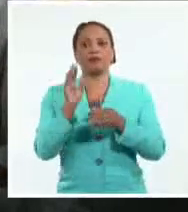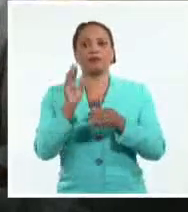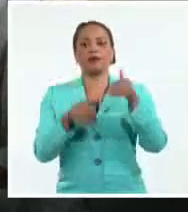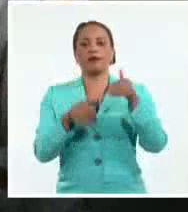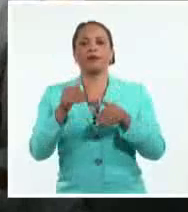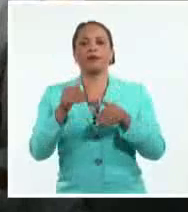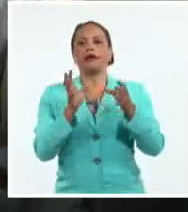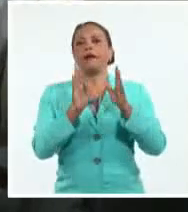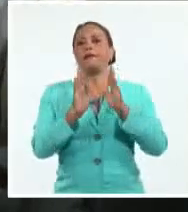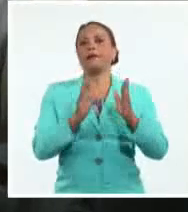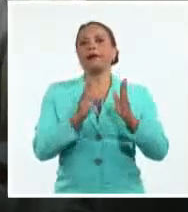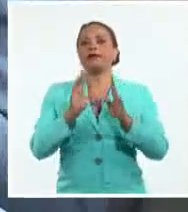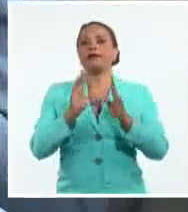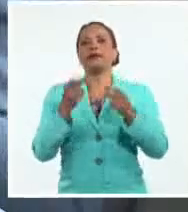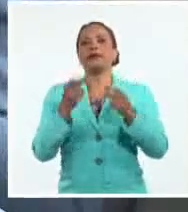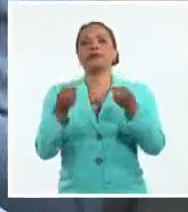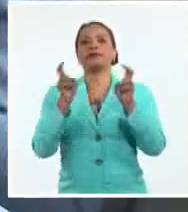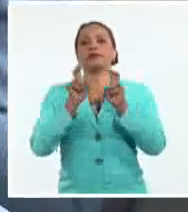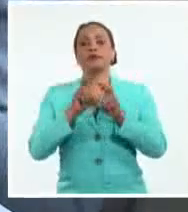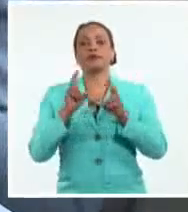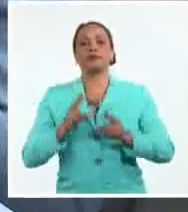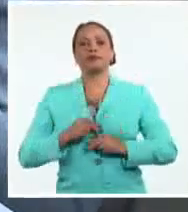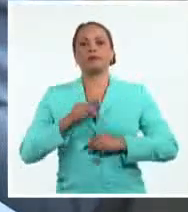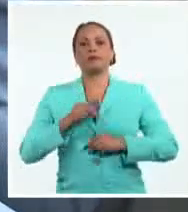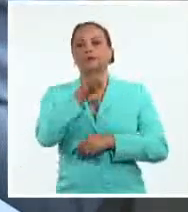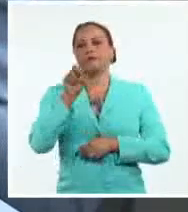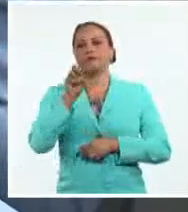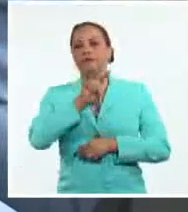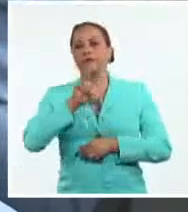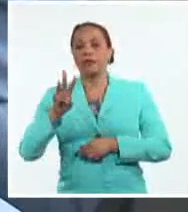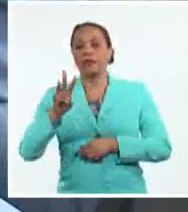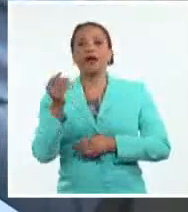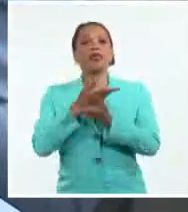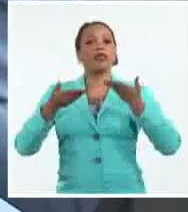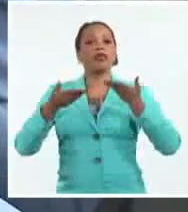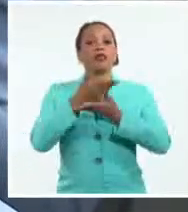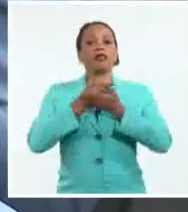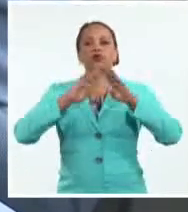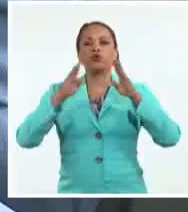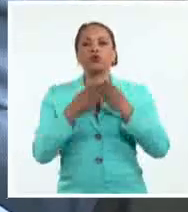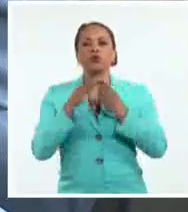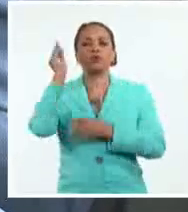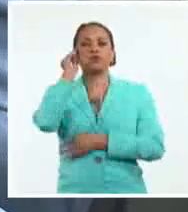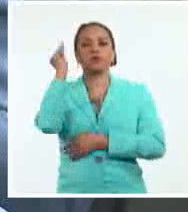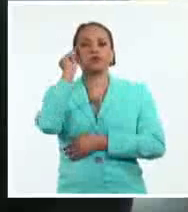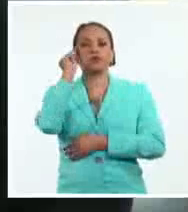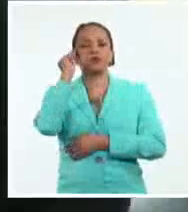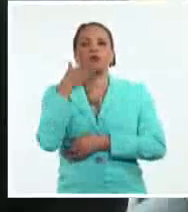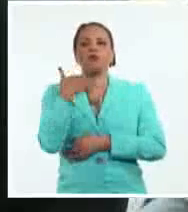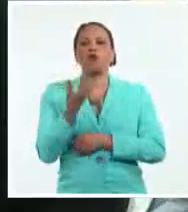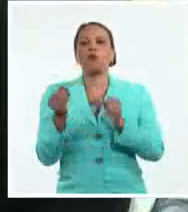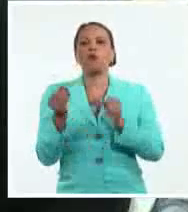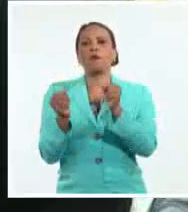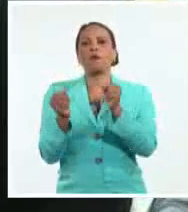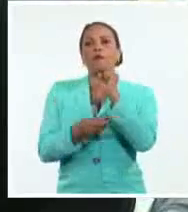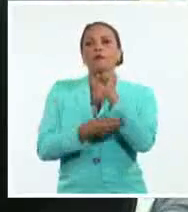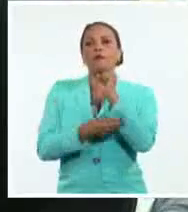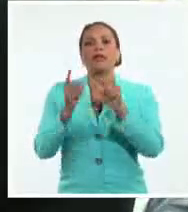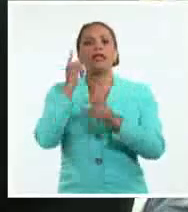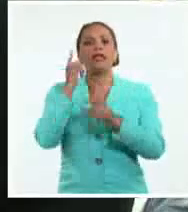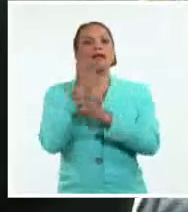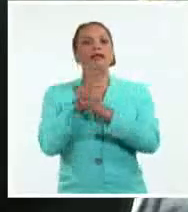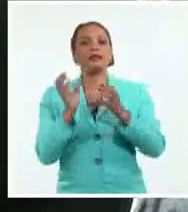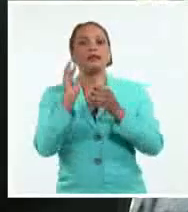Congreso Internacional Pedagogía 2023 y hubo debates en torno a los retos del aprendizaje, cómo potenciar más el uso de la ciencia